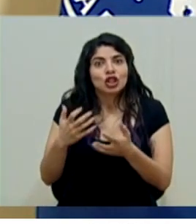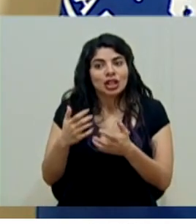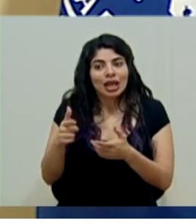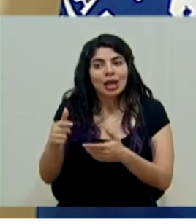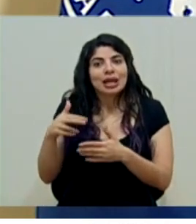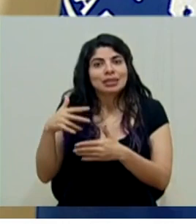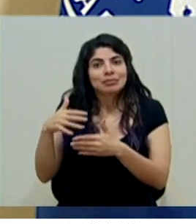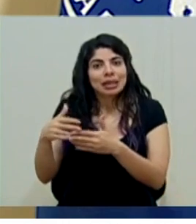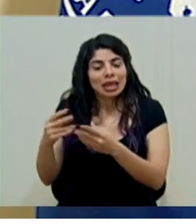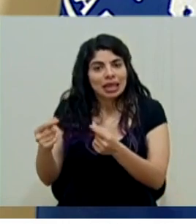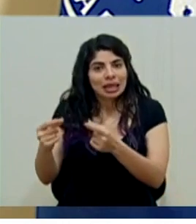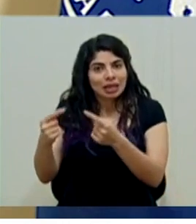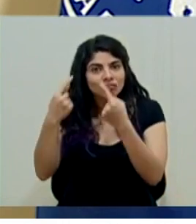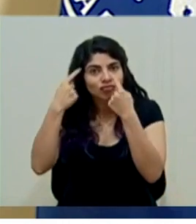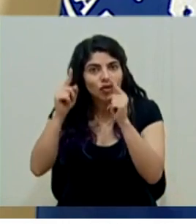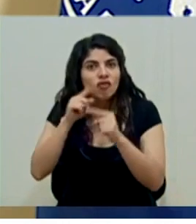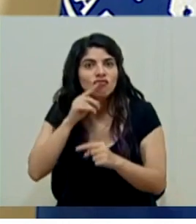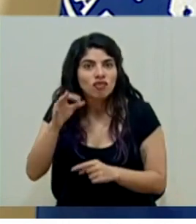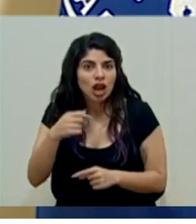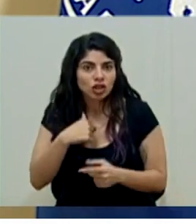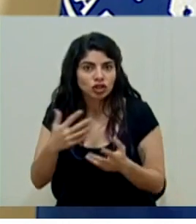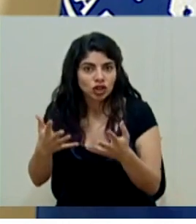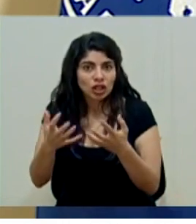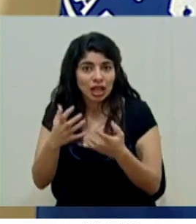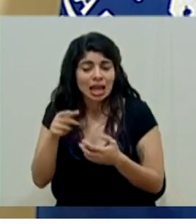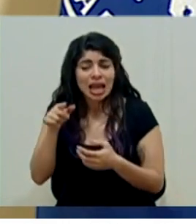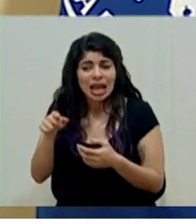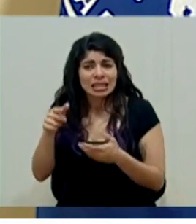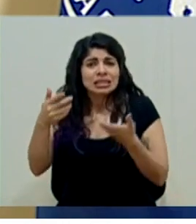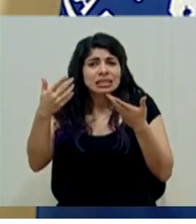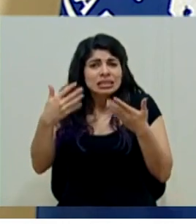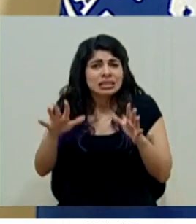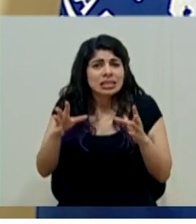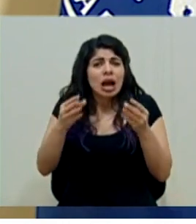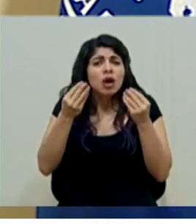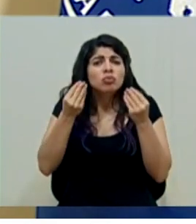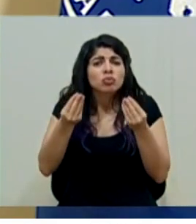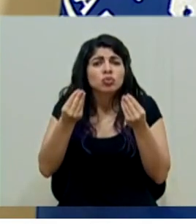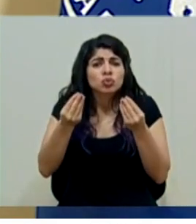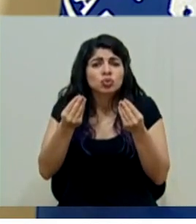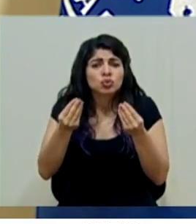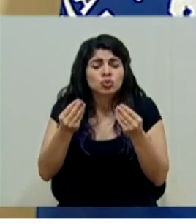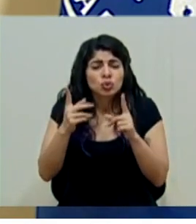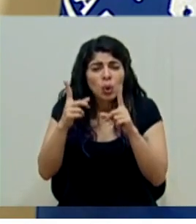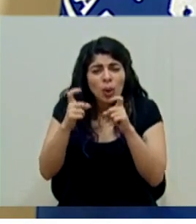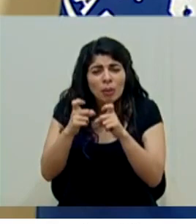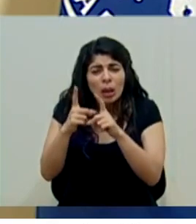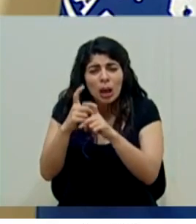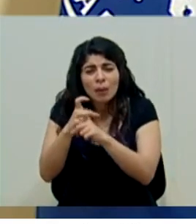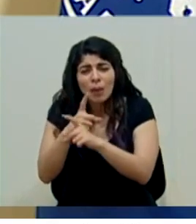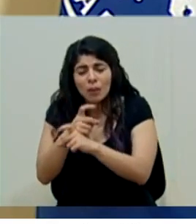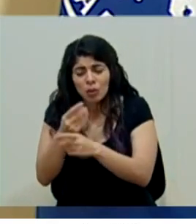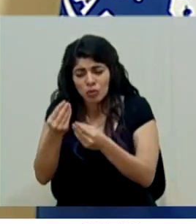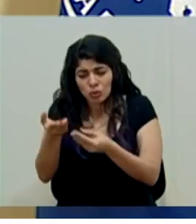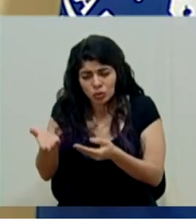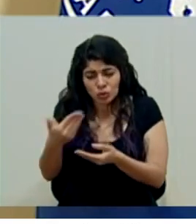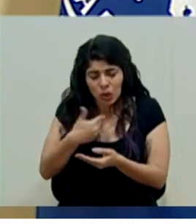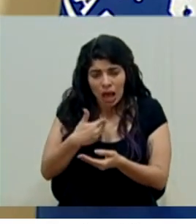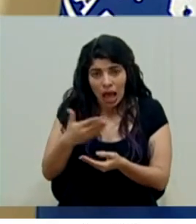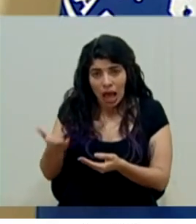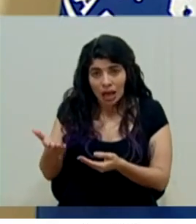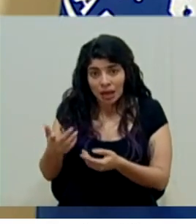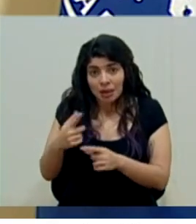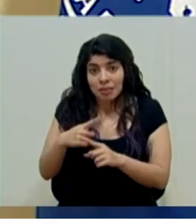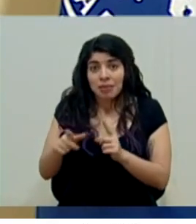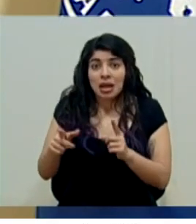sea realidad. Ya de por sí ha tenido muchas complejidades.